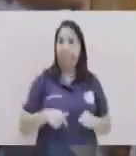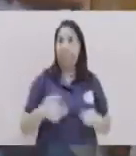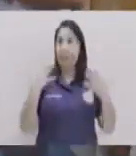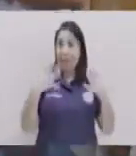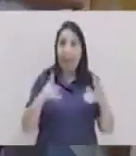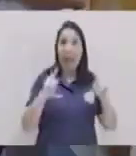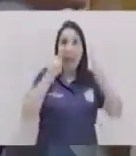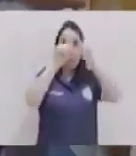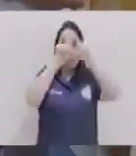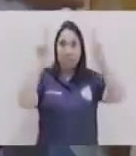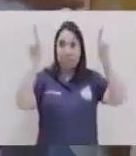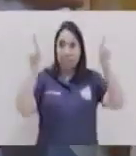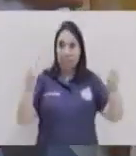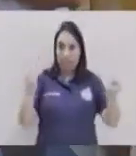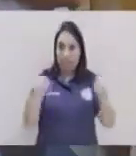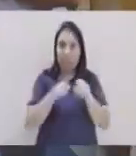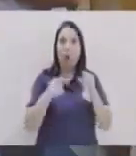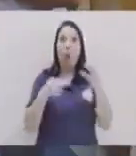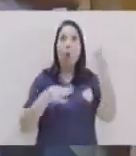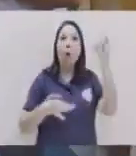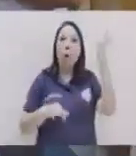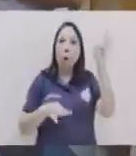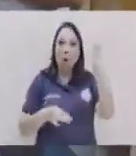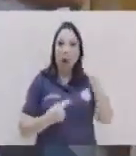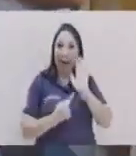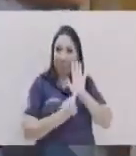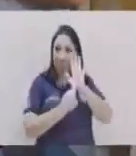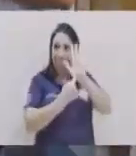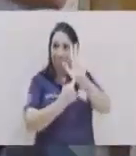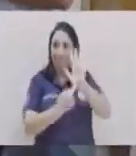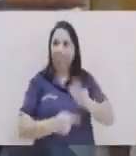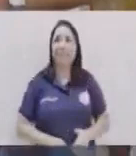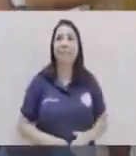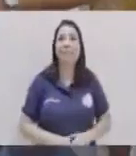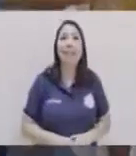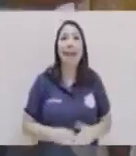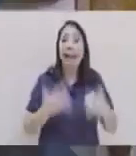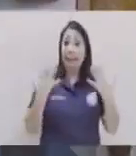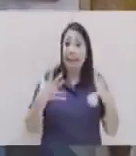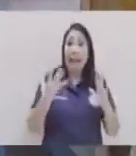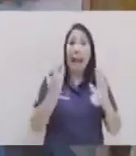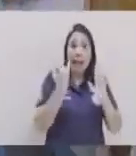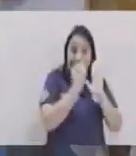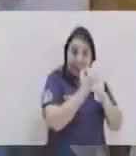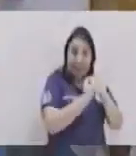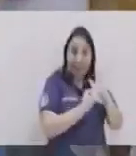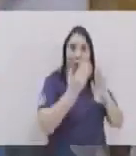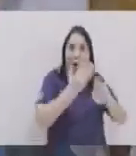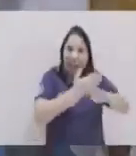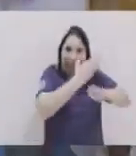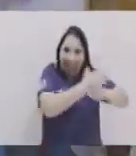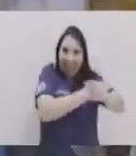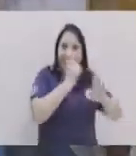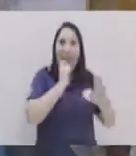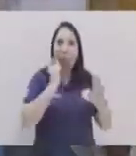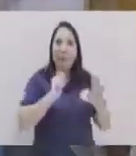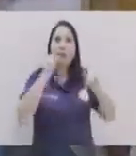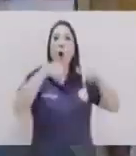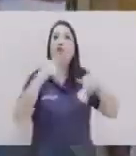formato aquí, y ya tenemos el dibujo. Ya listo solo para pintar. Exactamente, entonces perfecto.